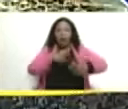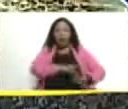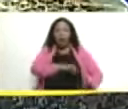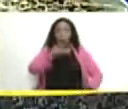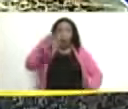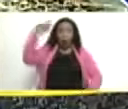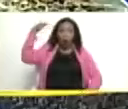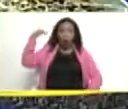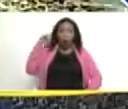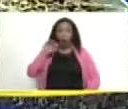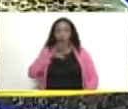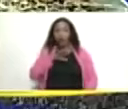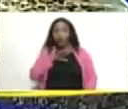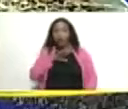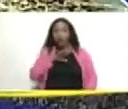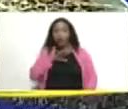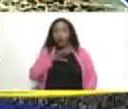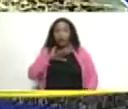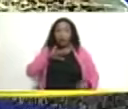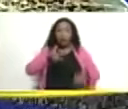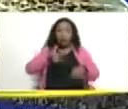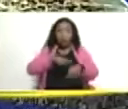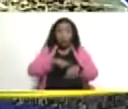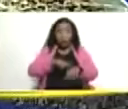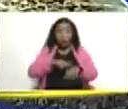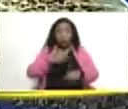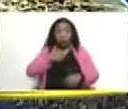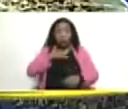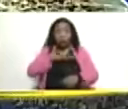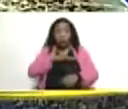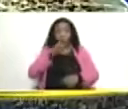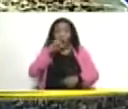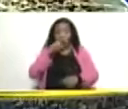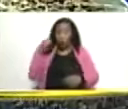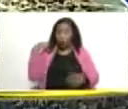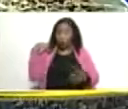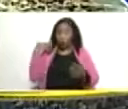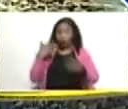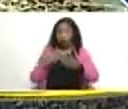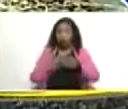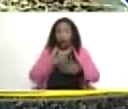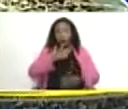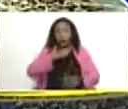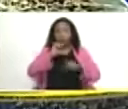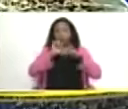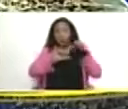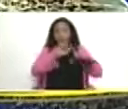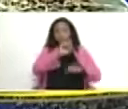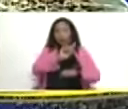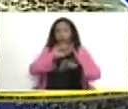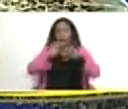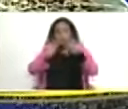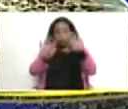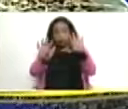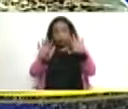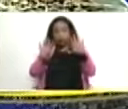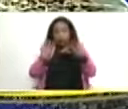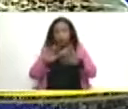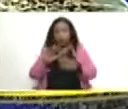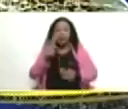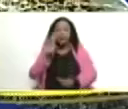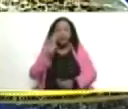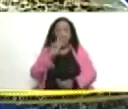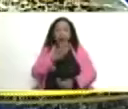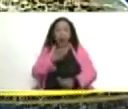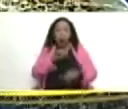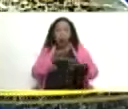y pasamos largos y oscuros años y décadas del siglo XIX, viendo cómo el